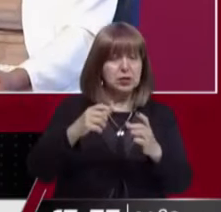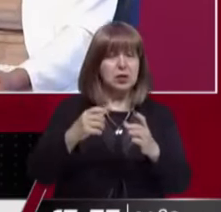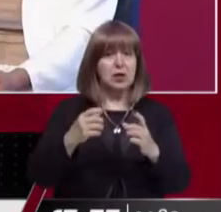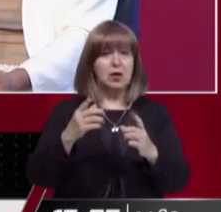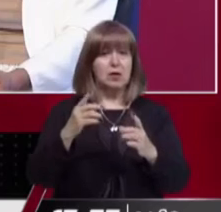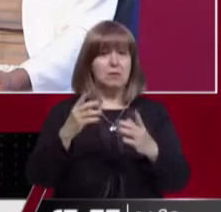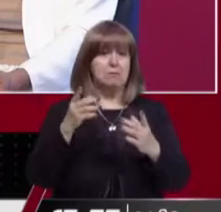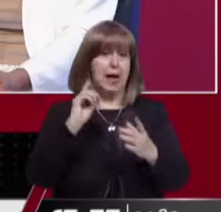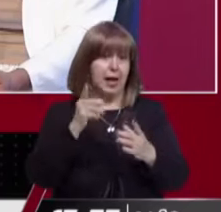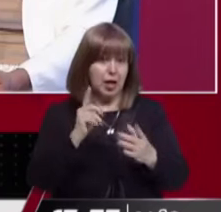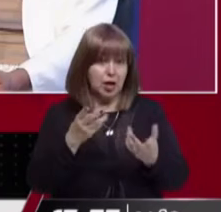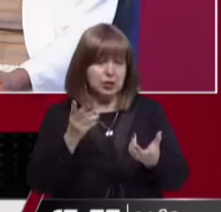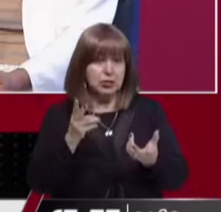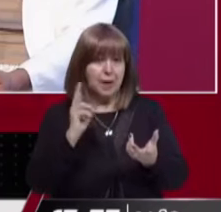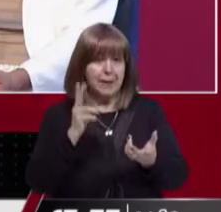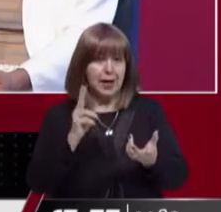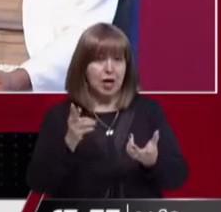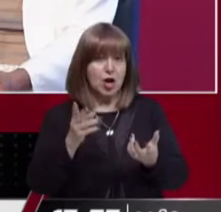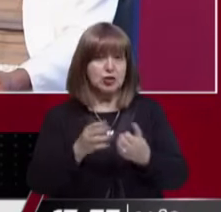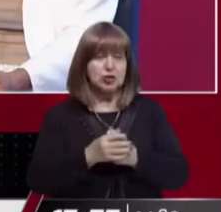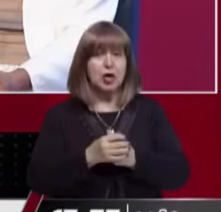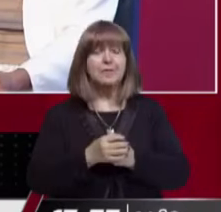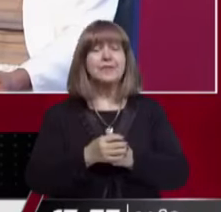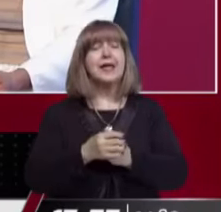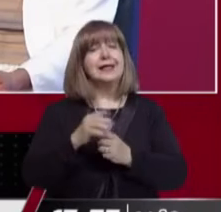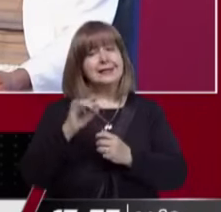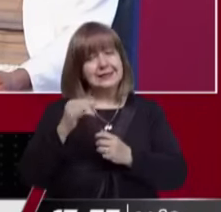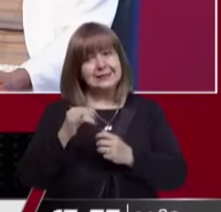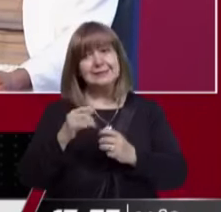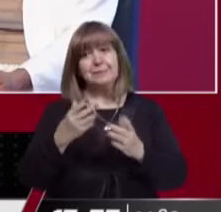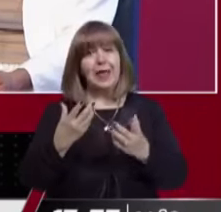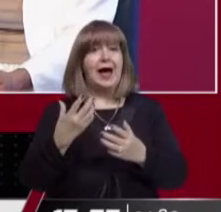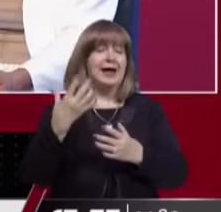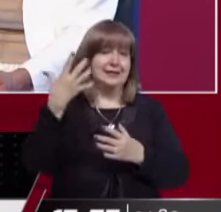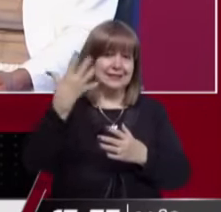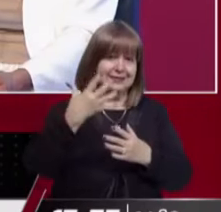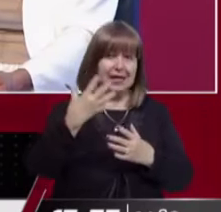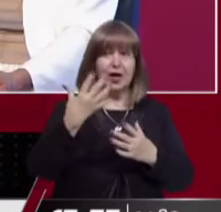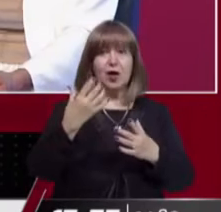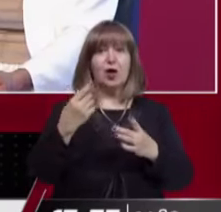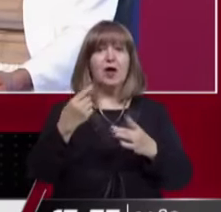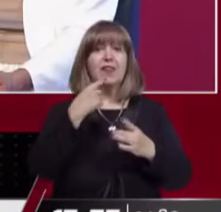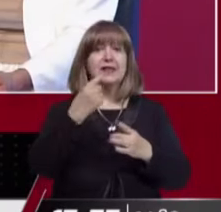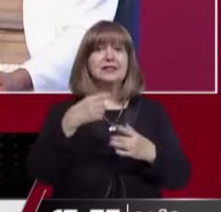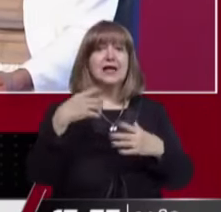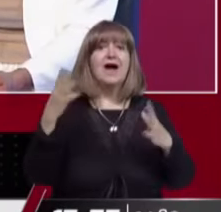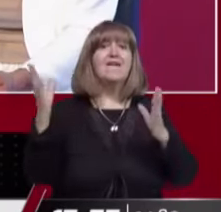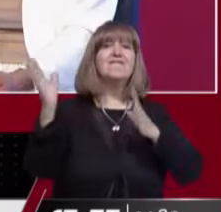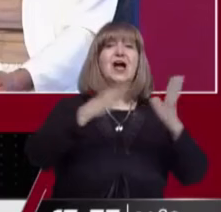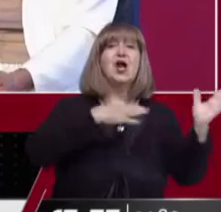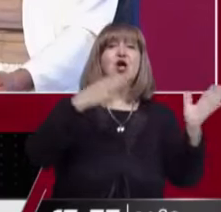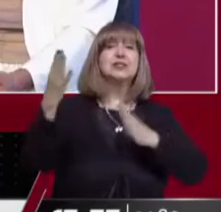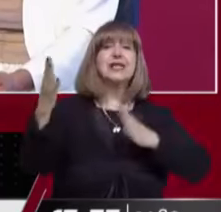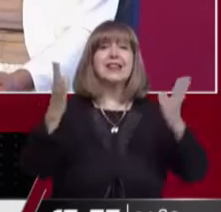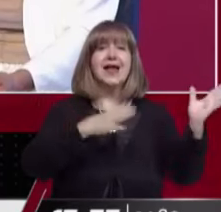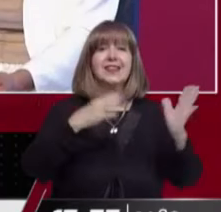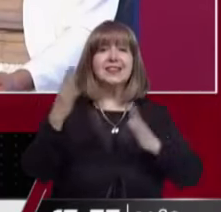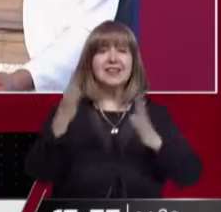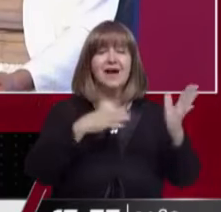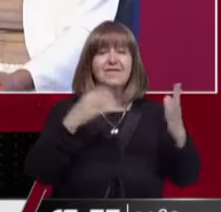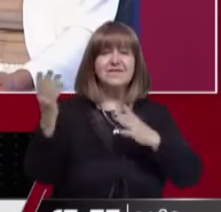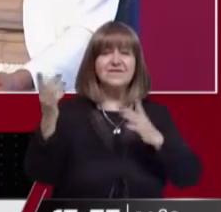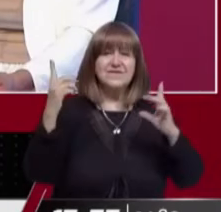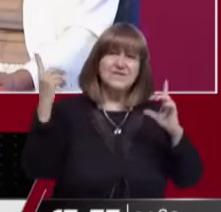Sí, el tema es que no es solamente la categoría. La categoría te indica qué velocidades, qué vientos puede